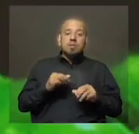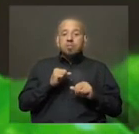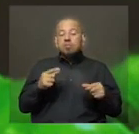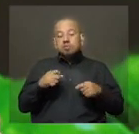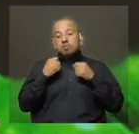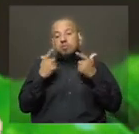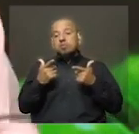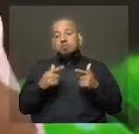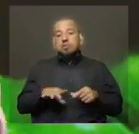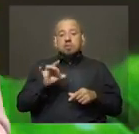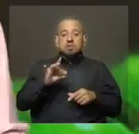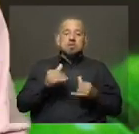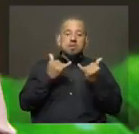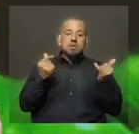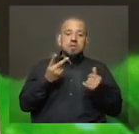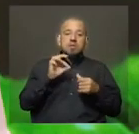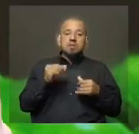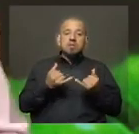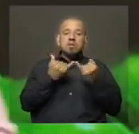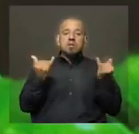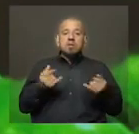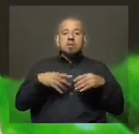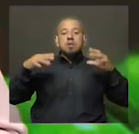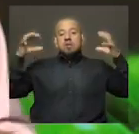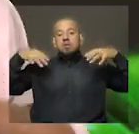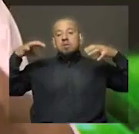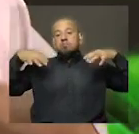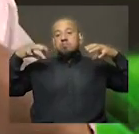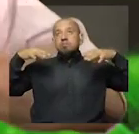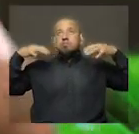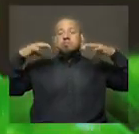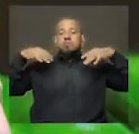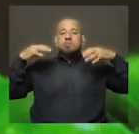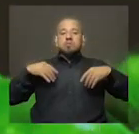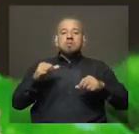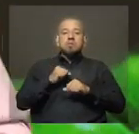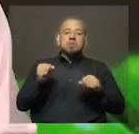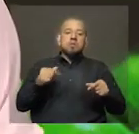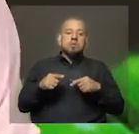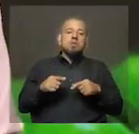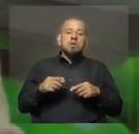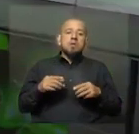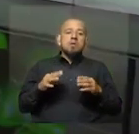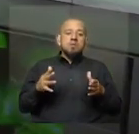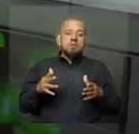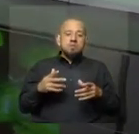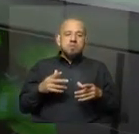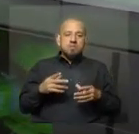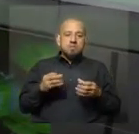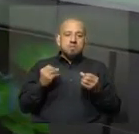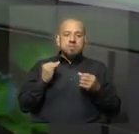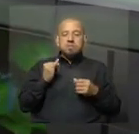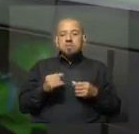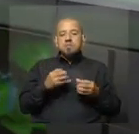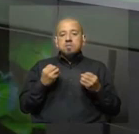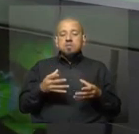sorpresa dentro de 15, 20 días, que haya una buena precipitación y que de alguna forma permita con eso llegar. Claro, un empujón más. Claro, sí, porque, o